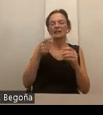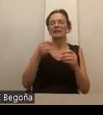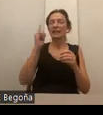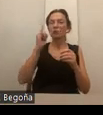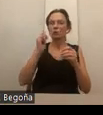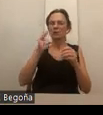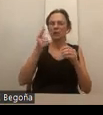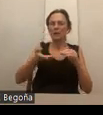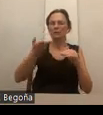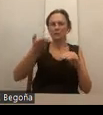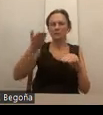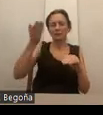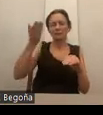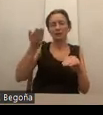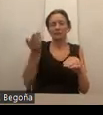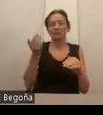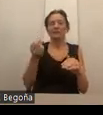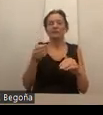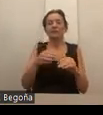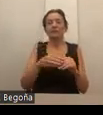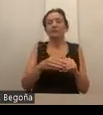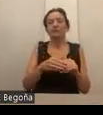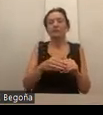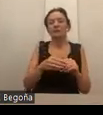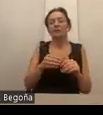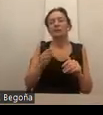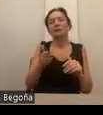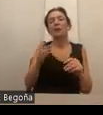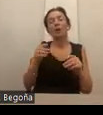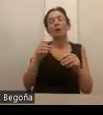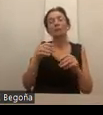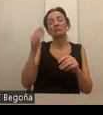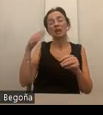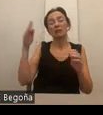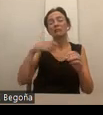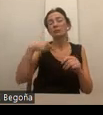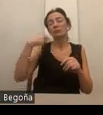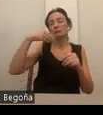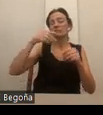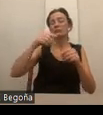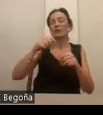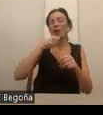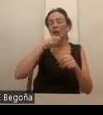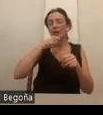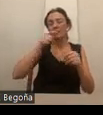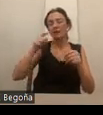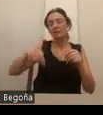defecto. Pero como cualquier órgano de nuestro cuerpo, con el paso de los años acaba deteriorándose y llegará un momento,